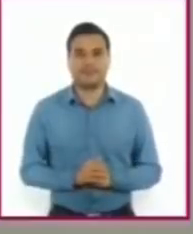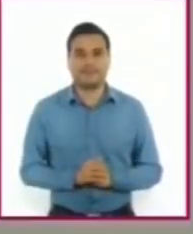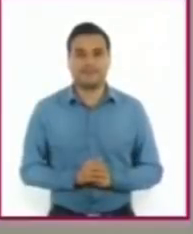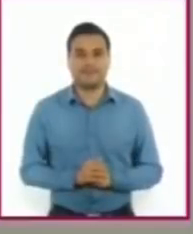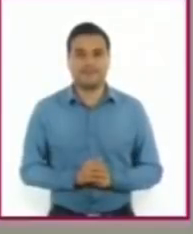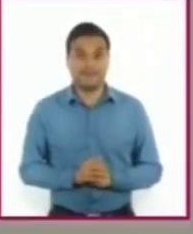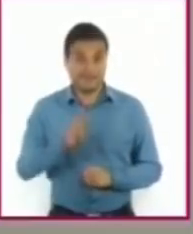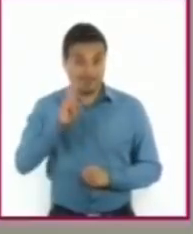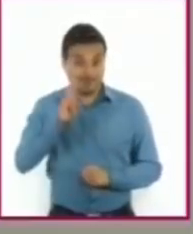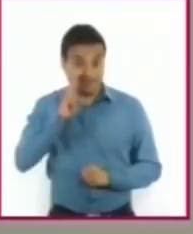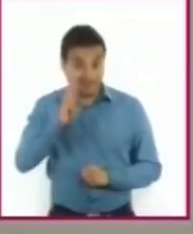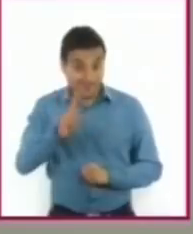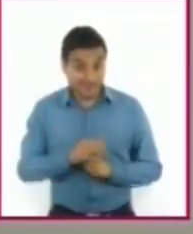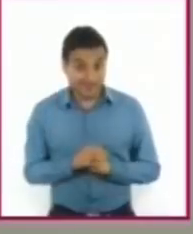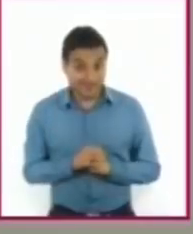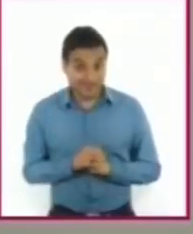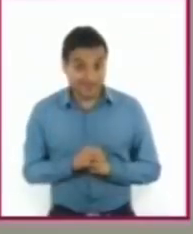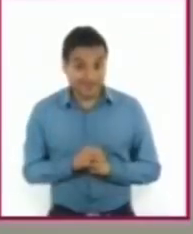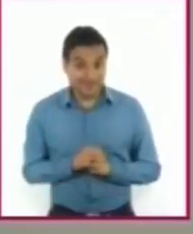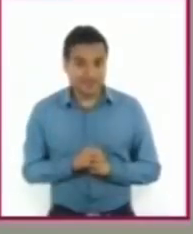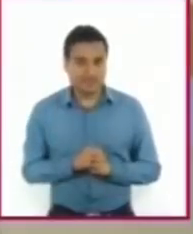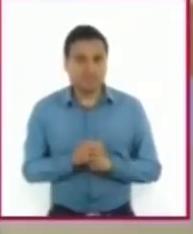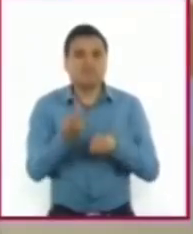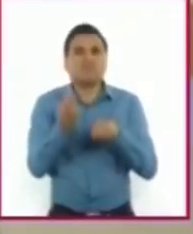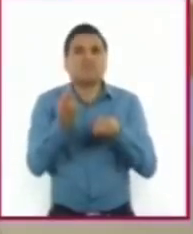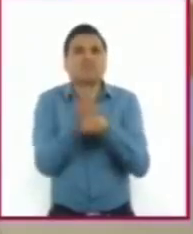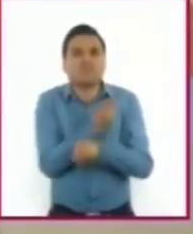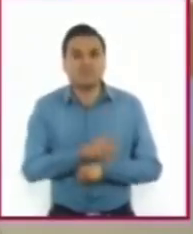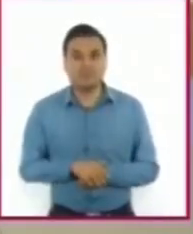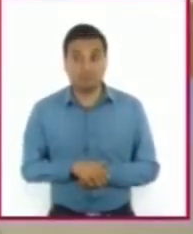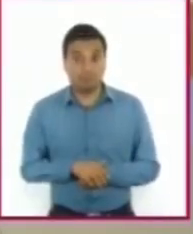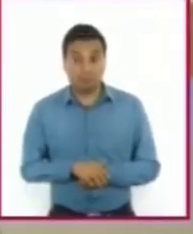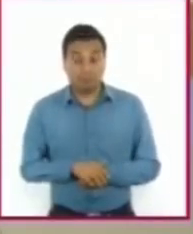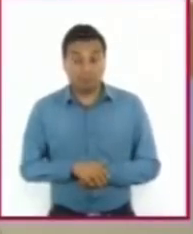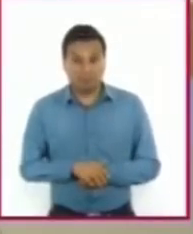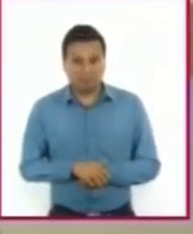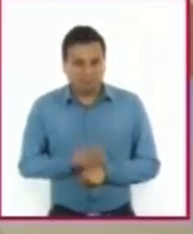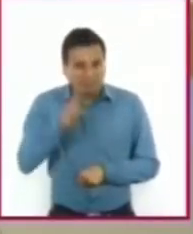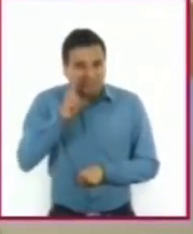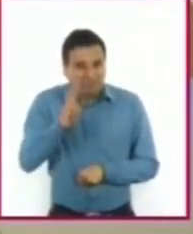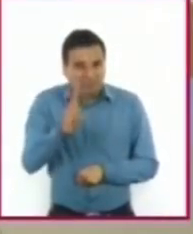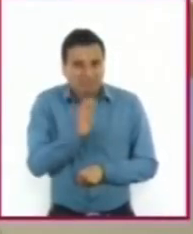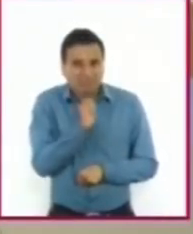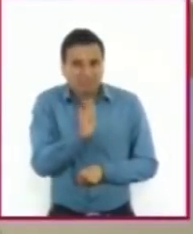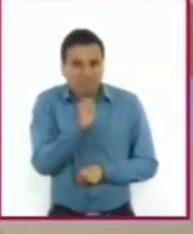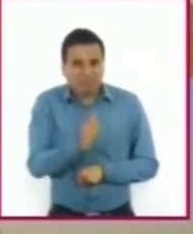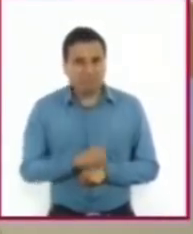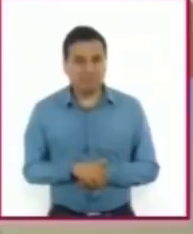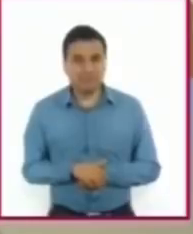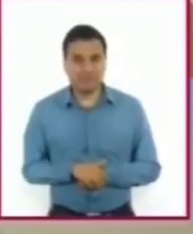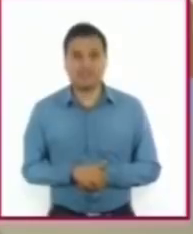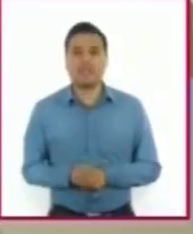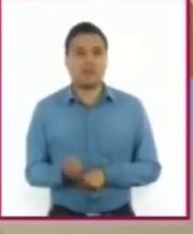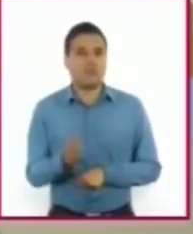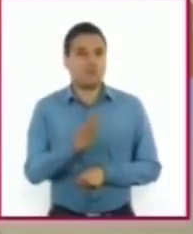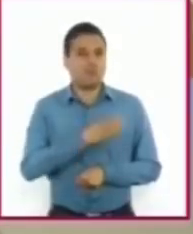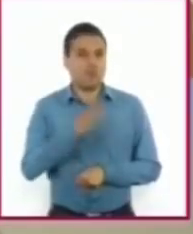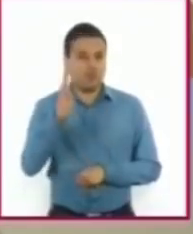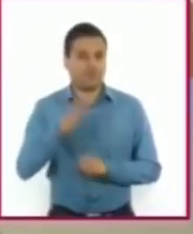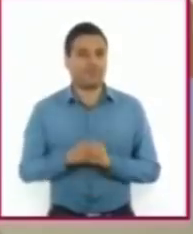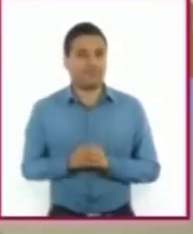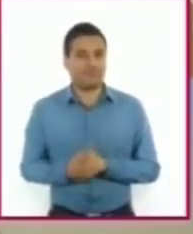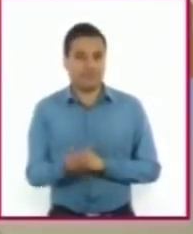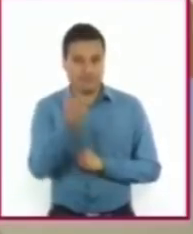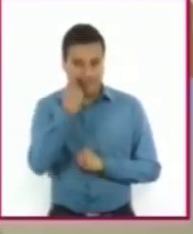¿Pudiste observar algo? ¿Puedes observar algo? No, maestra, no hay ningún cambio, no se ve nada. Bueno,